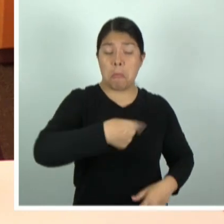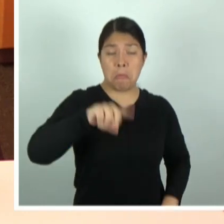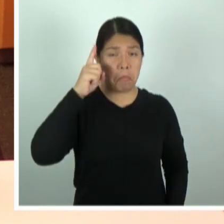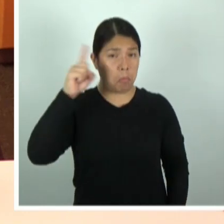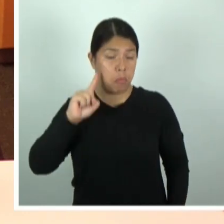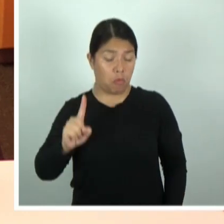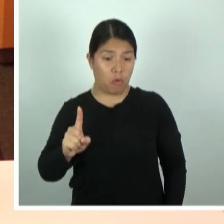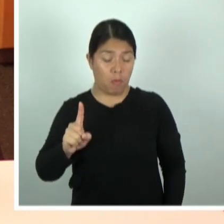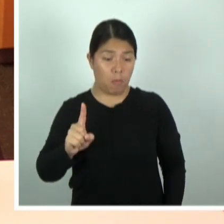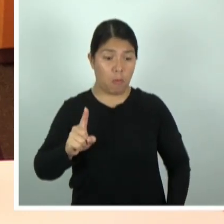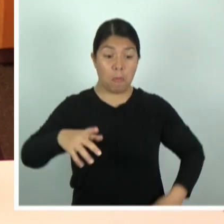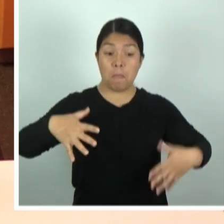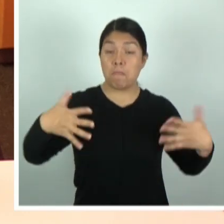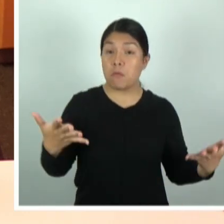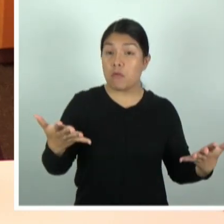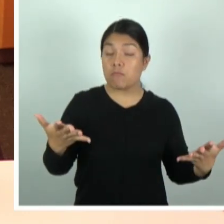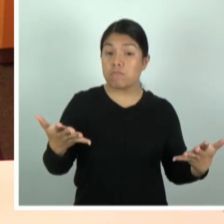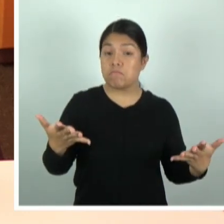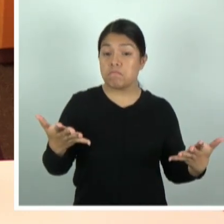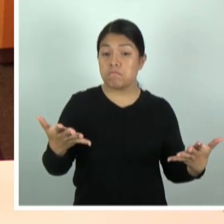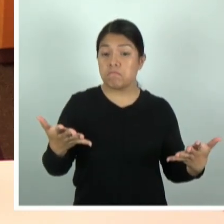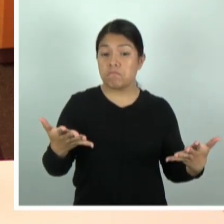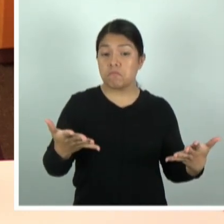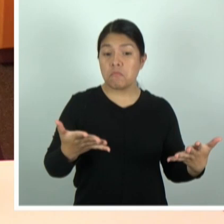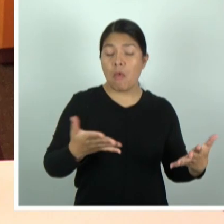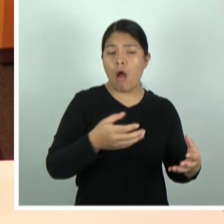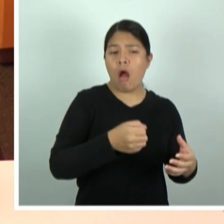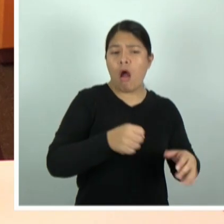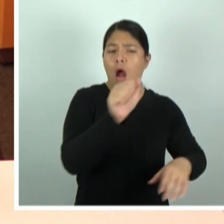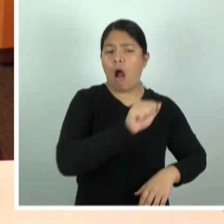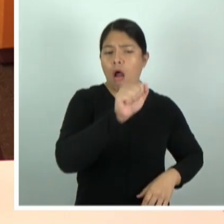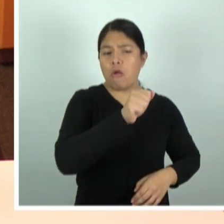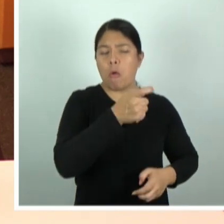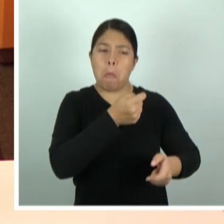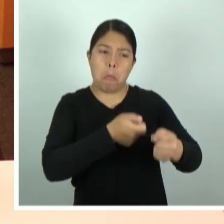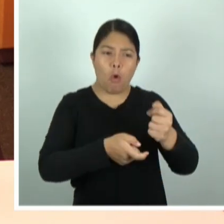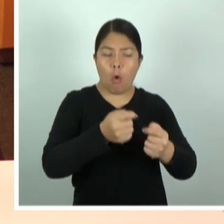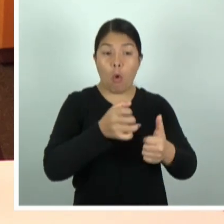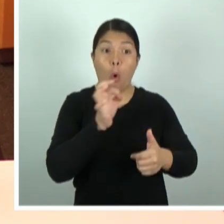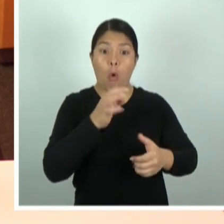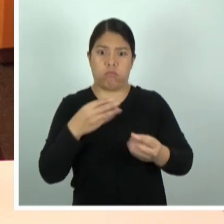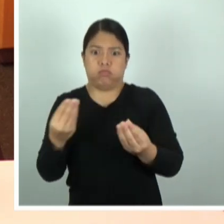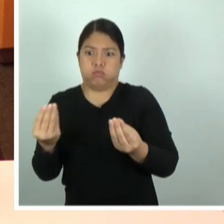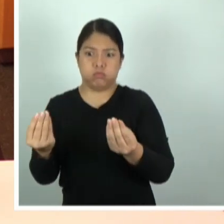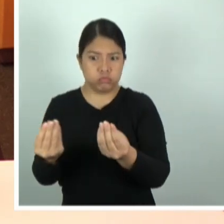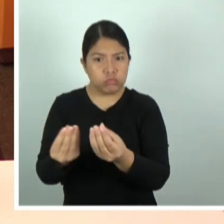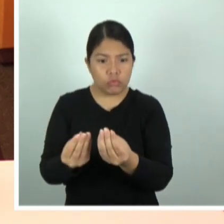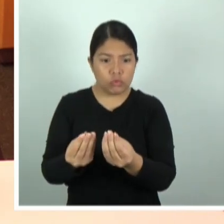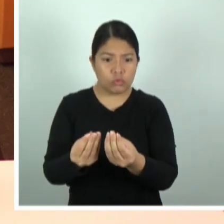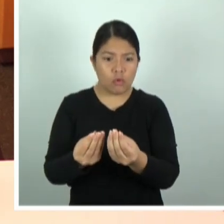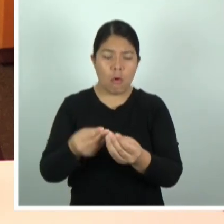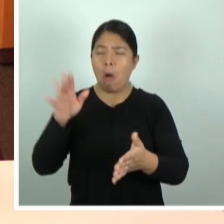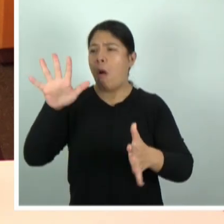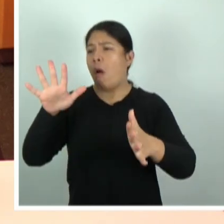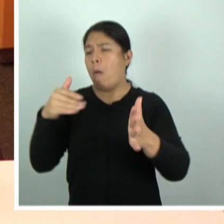Puede ser que fueron pocos años, cientos de años, miles de